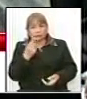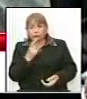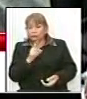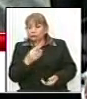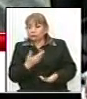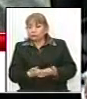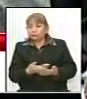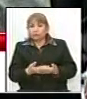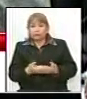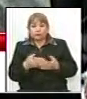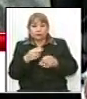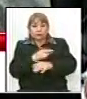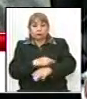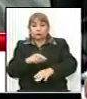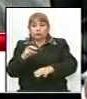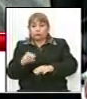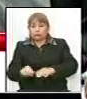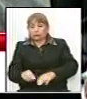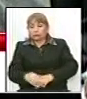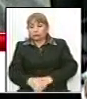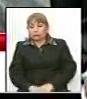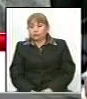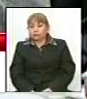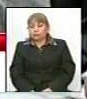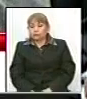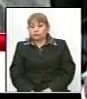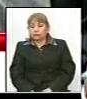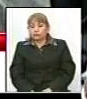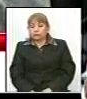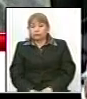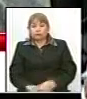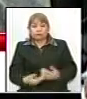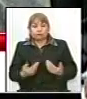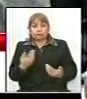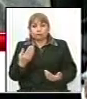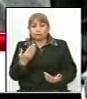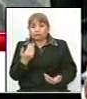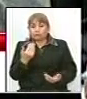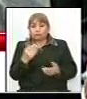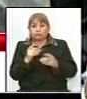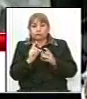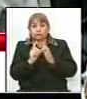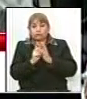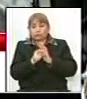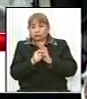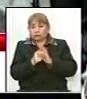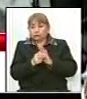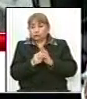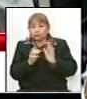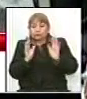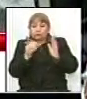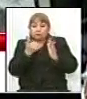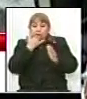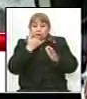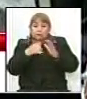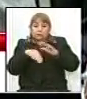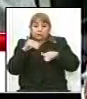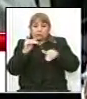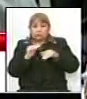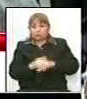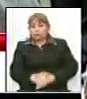de profesional y de medicamentos que se pierde. Si simplemente lo doy por 15 minutos o 20 minutos después, no sé qué pasa con el